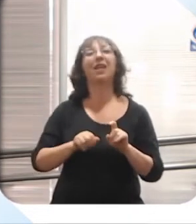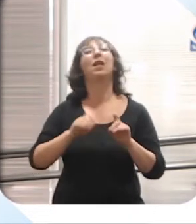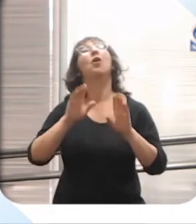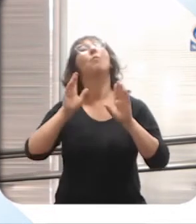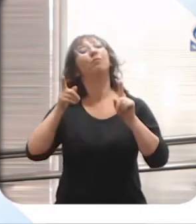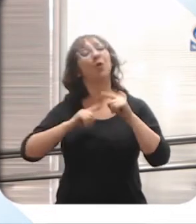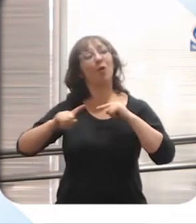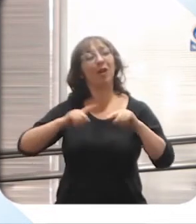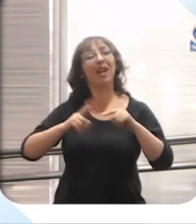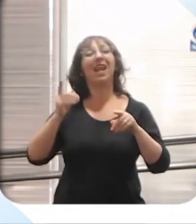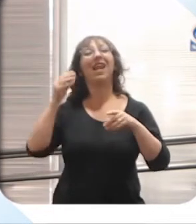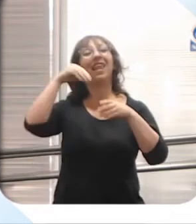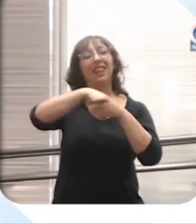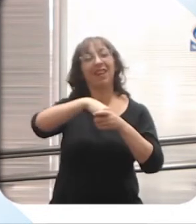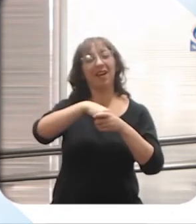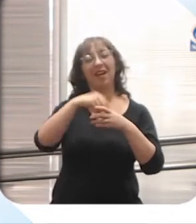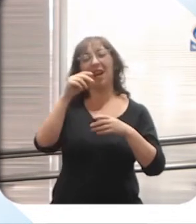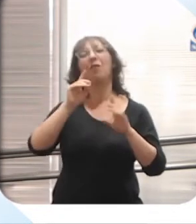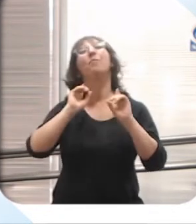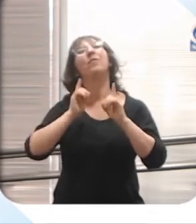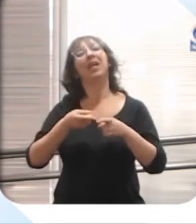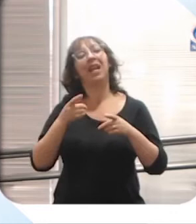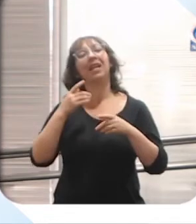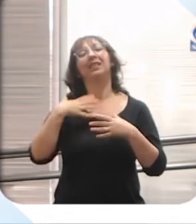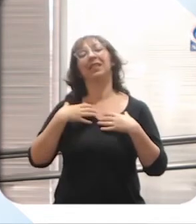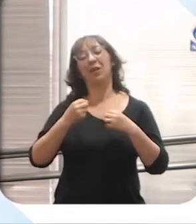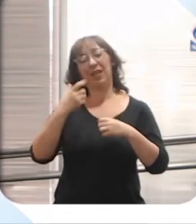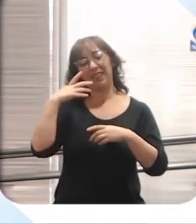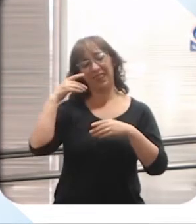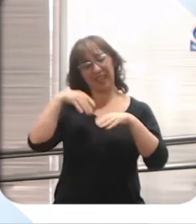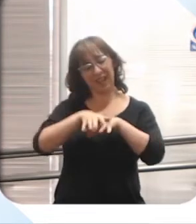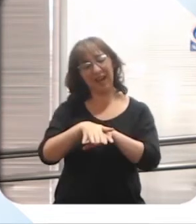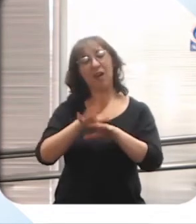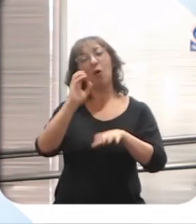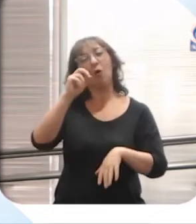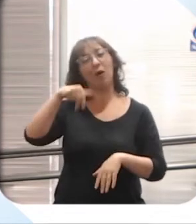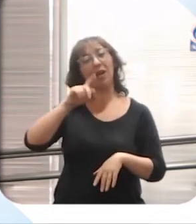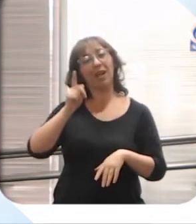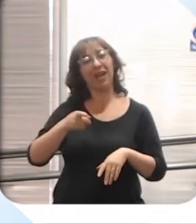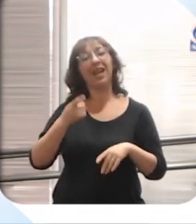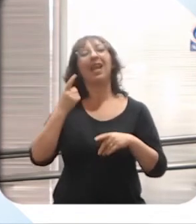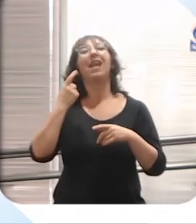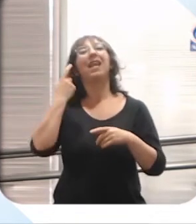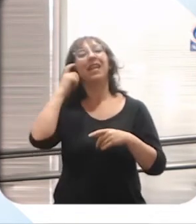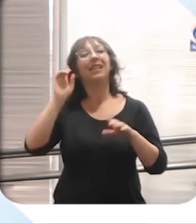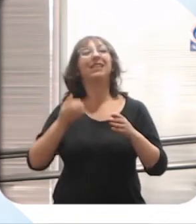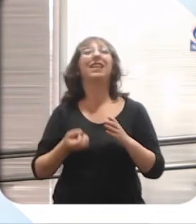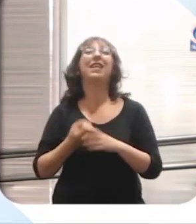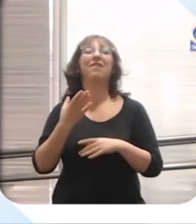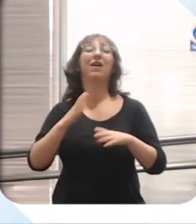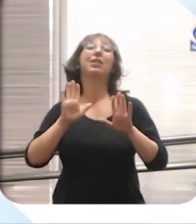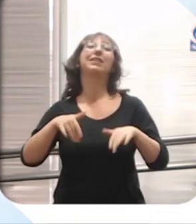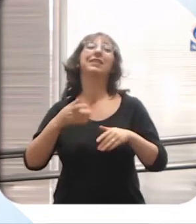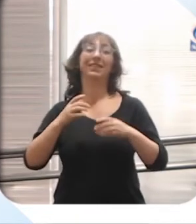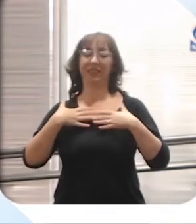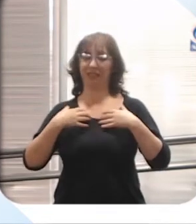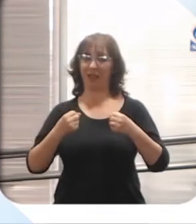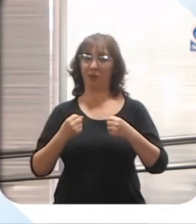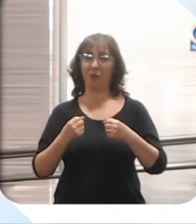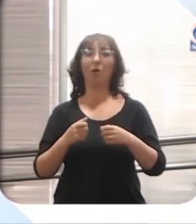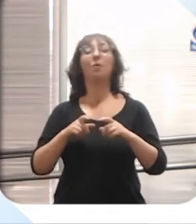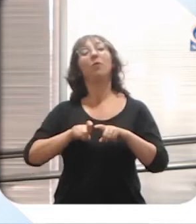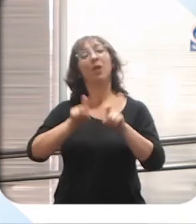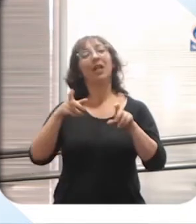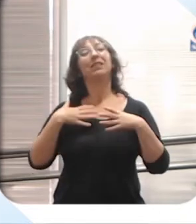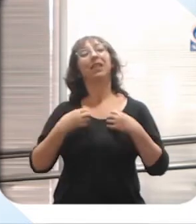internado, coordinadora también del área de educación integral en la sexualidad de la ONG Iniciativas Sanitarias, obstetra partera del Servicio de